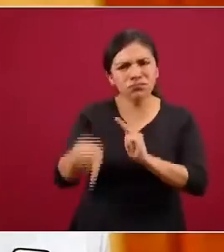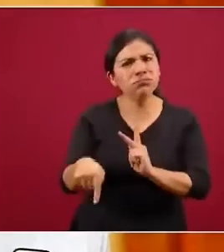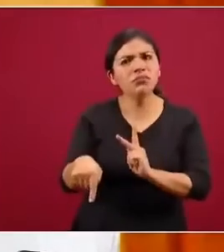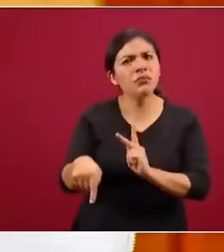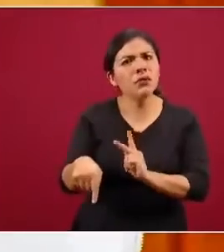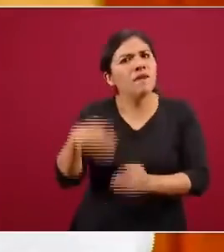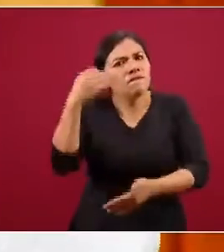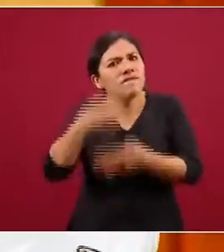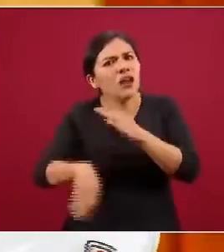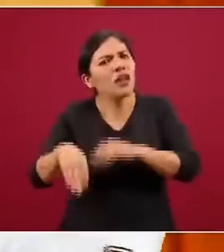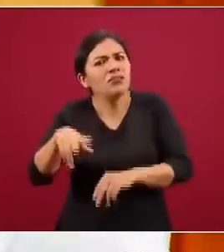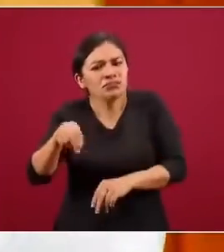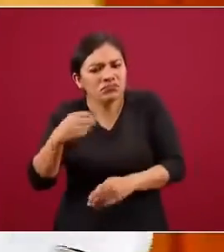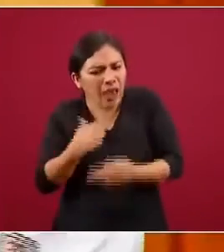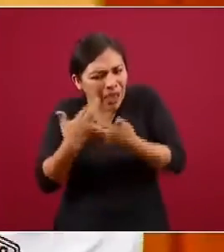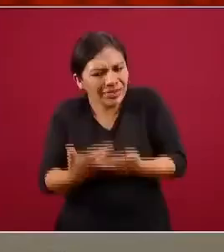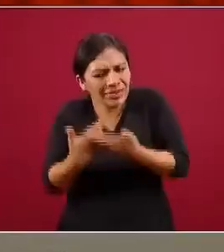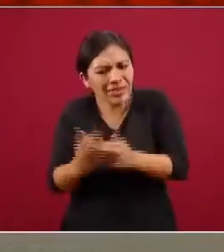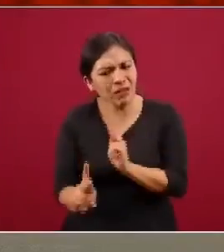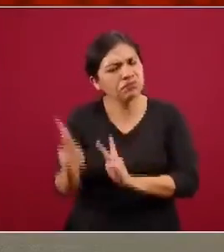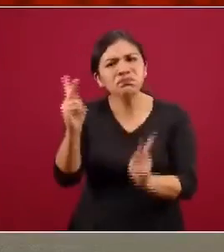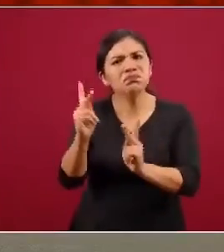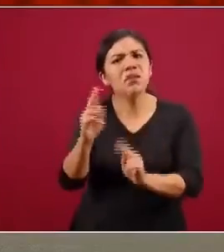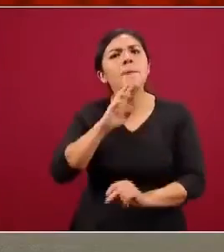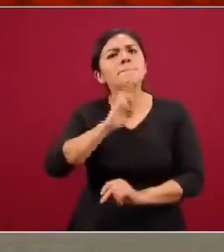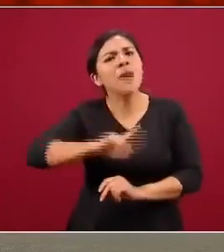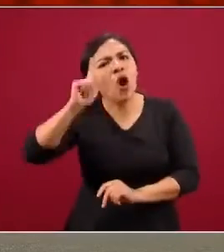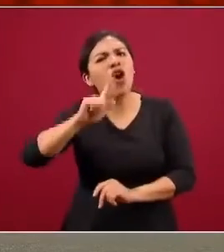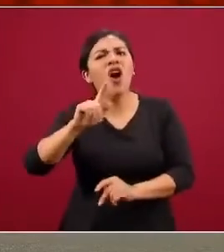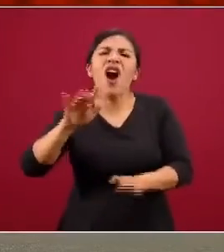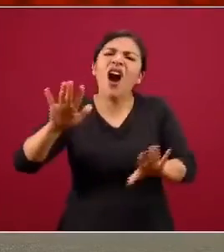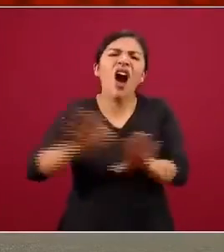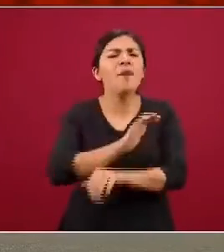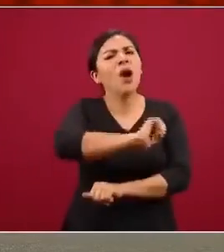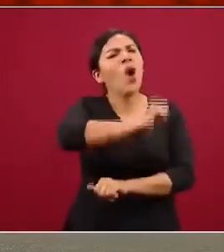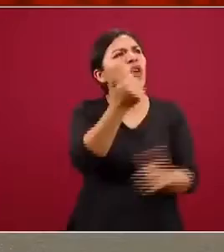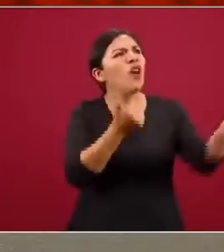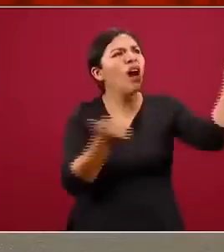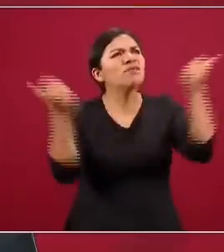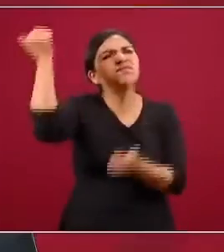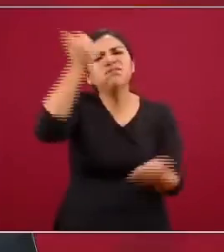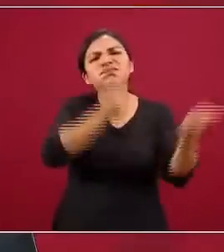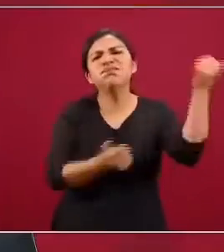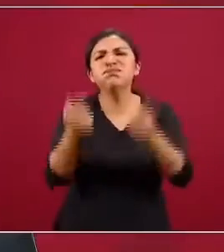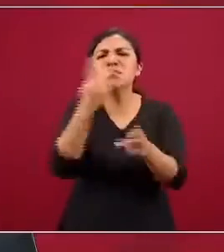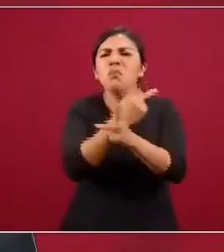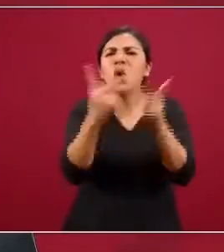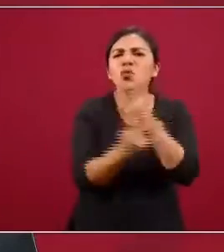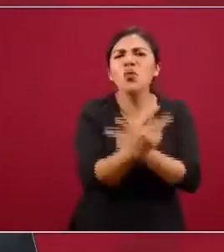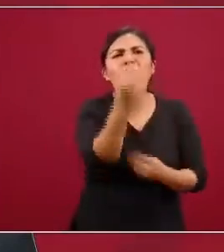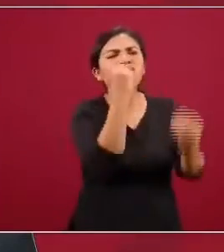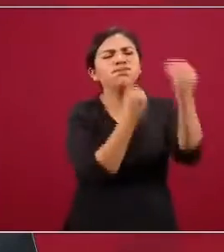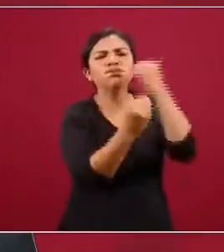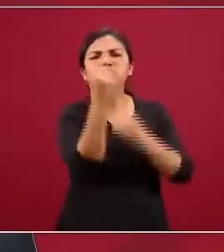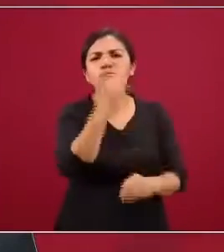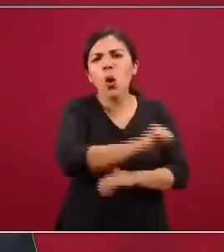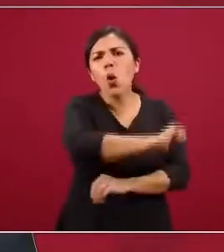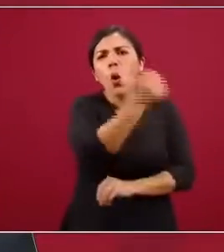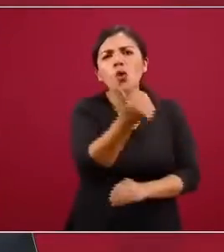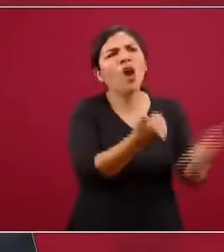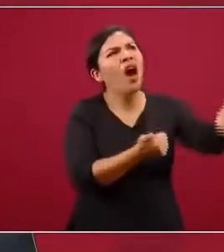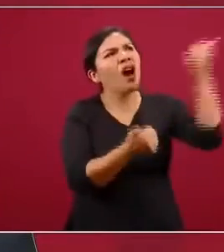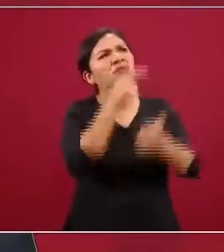México y se empezó a producir para desplazar a las economías globales y entonces comprar